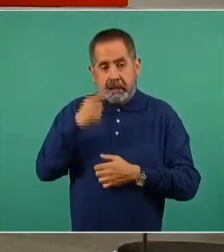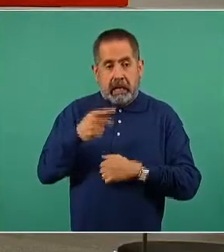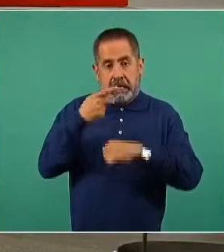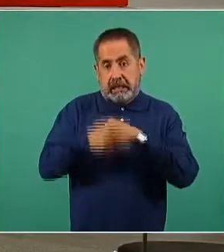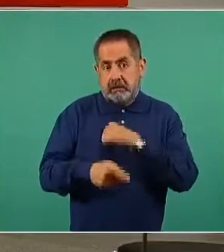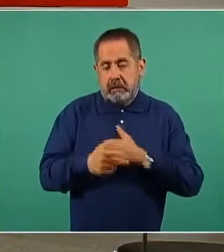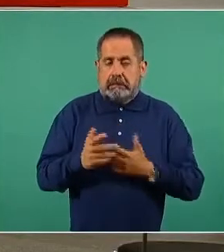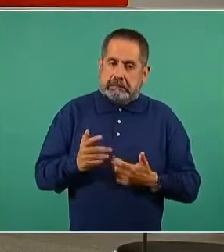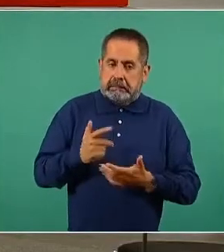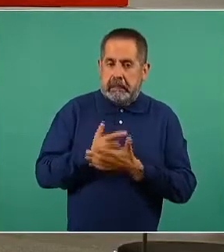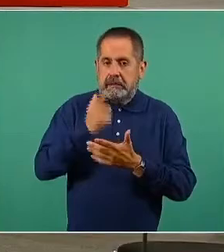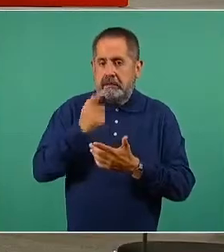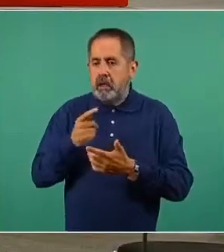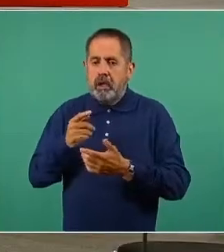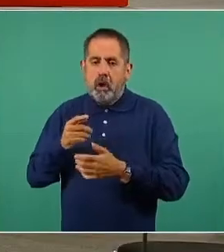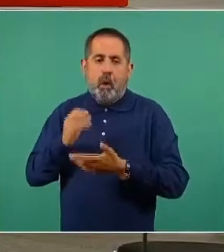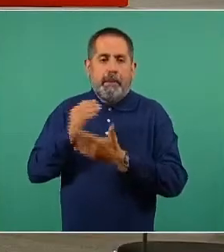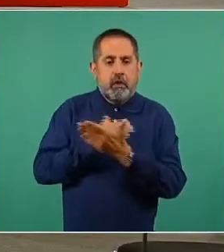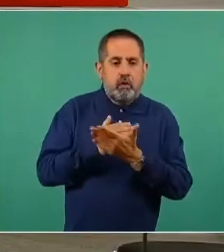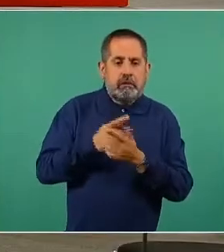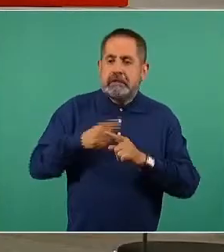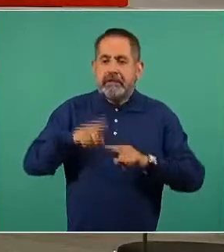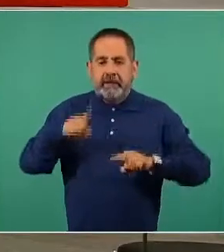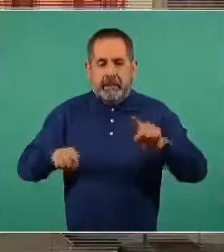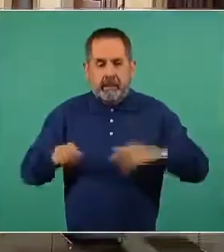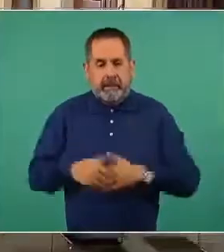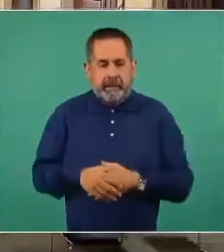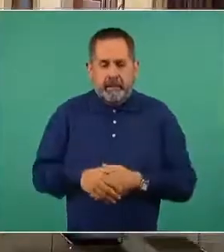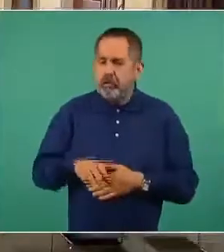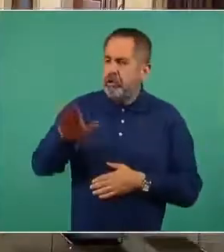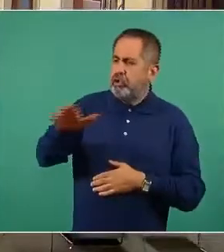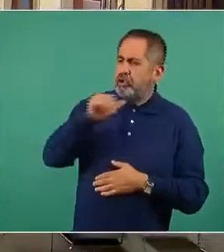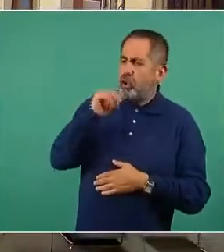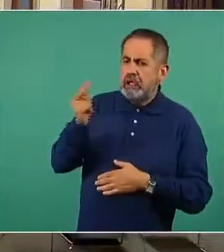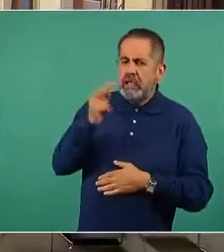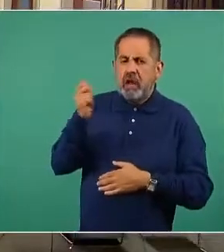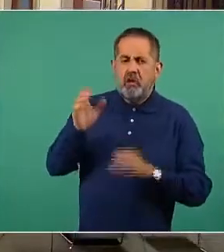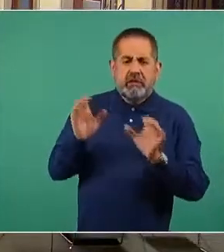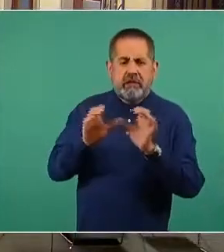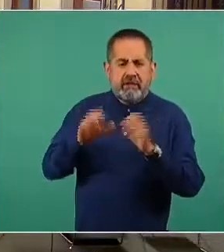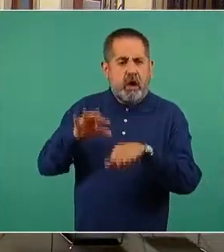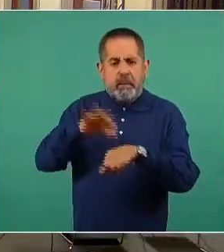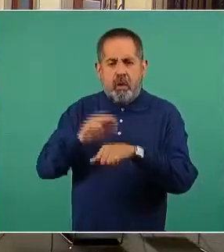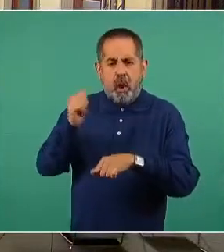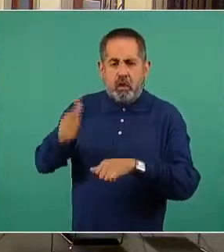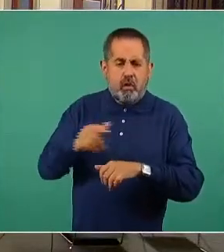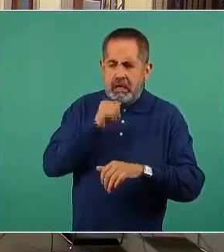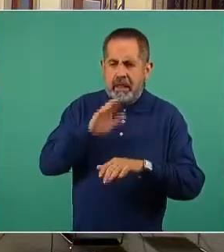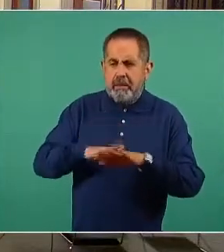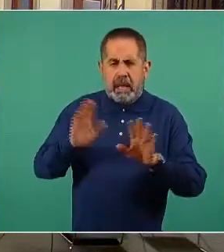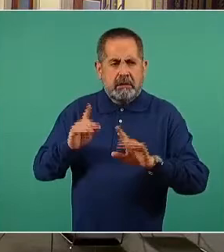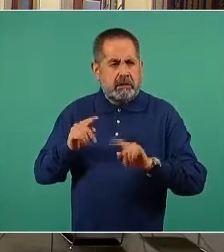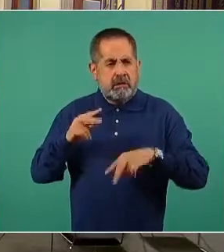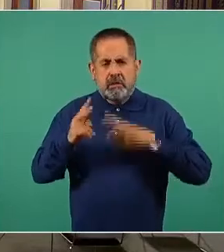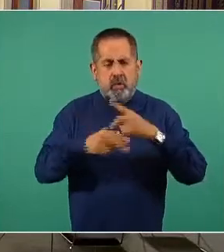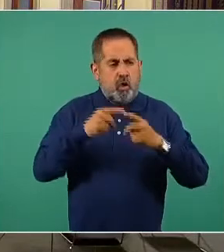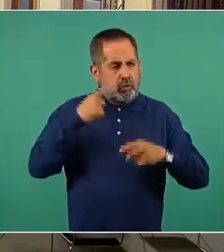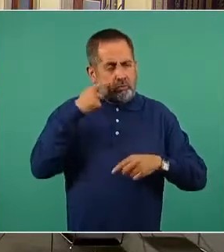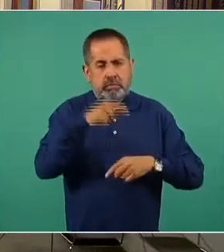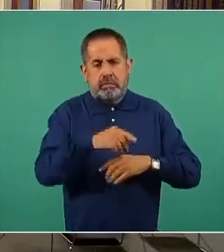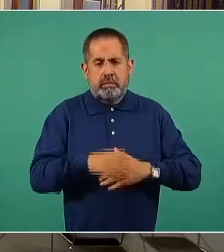unas personas es diferente que para otras. No tendrían que presentar ningún certificado médico, nada, solamente con